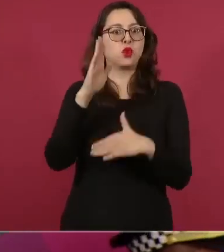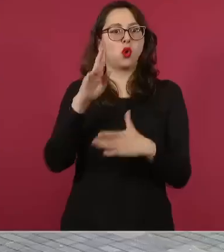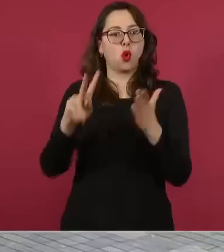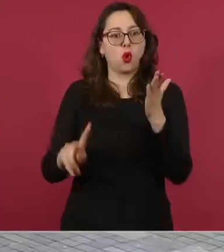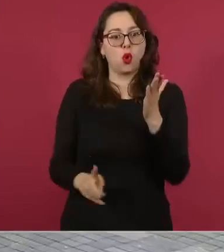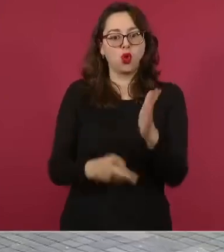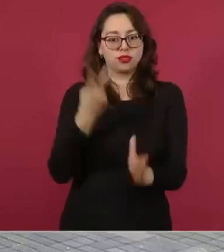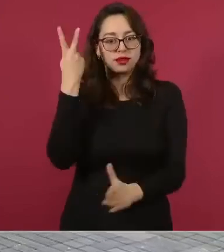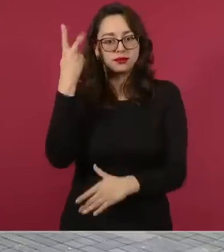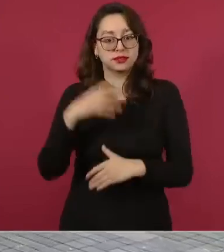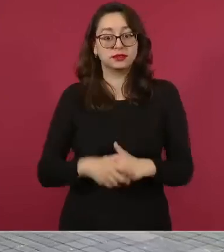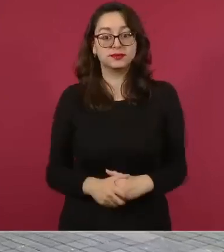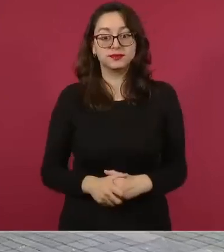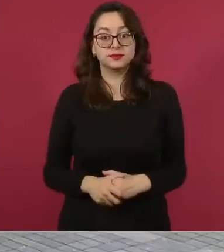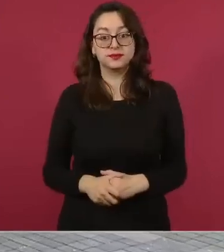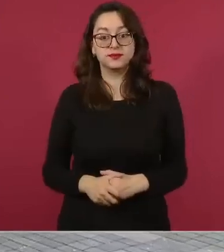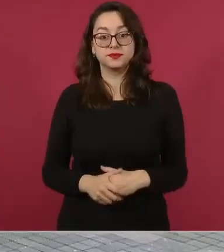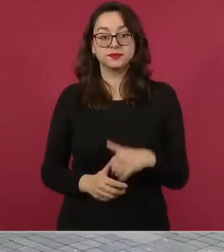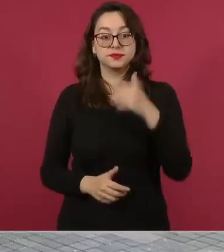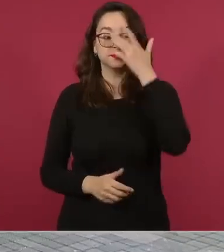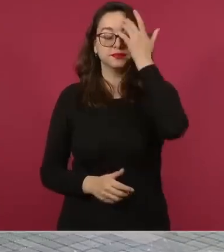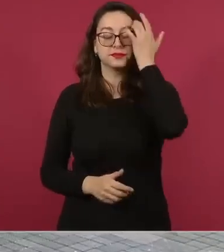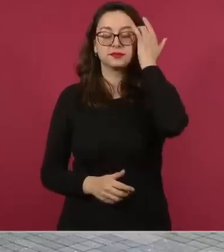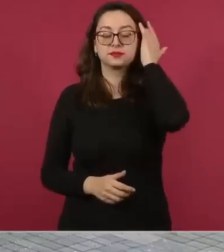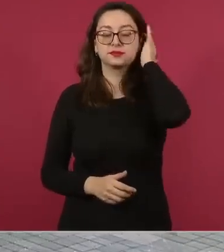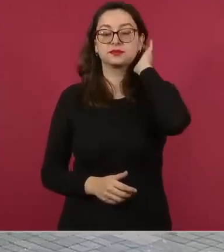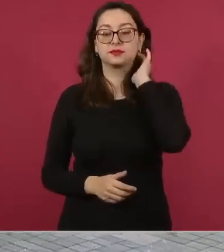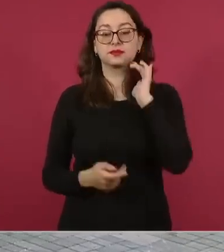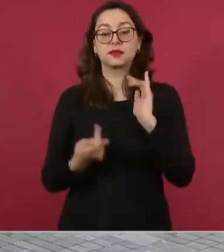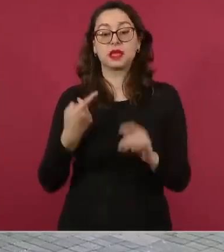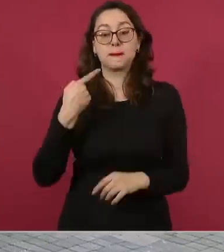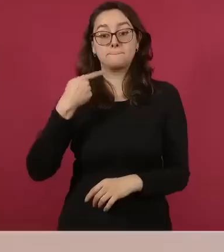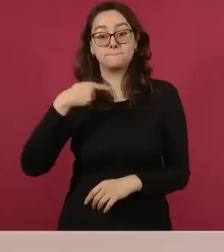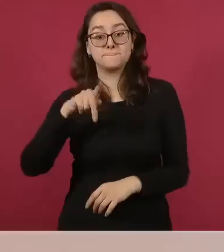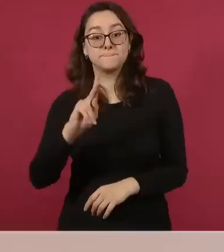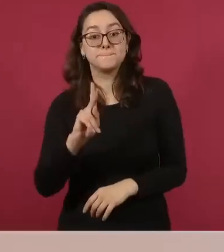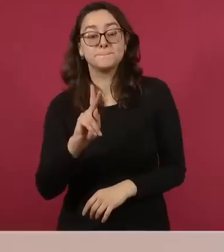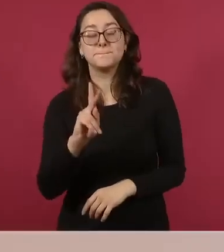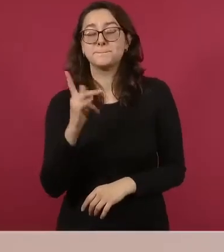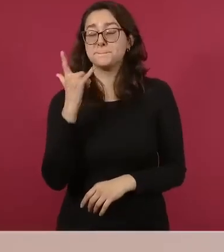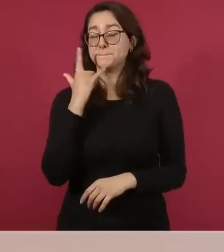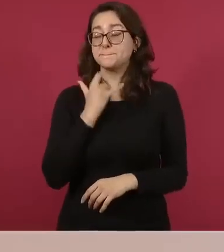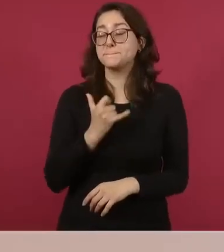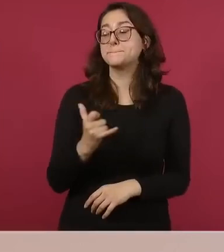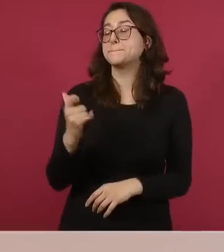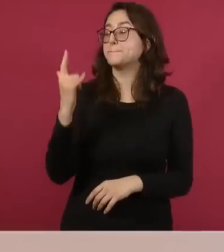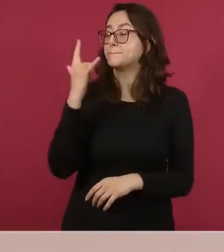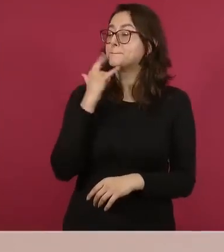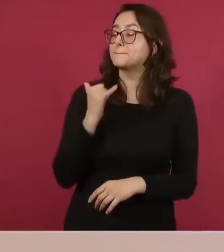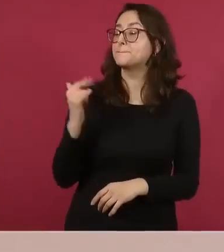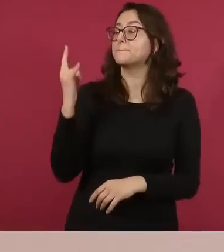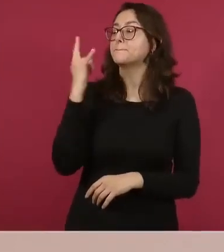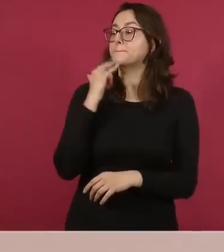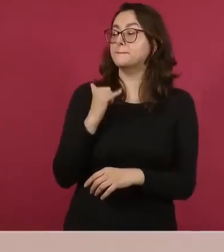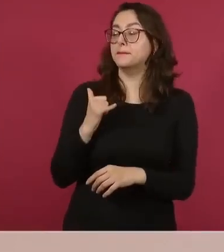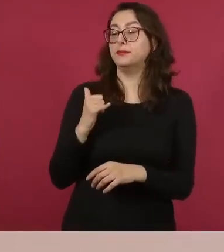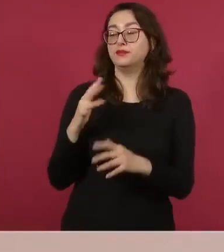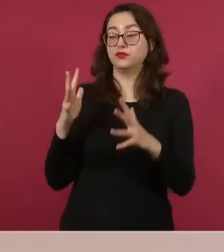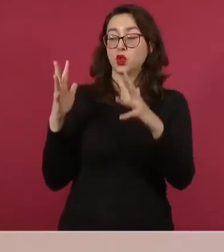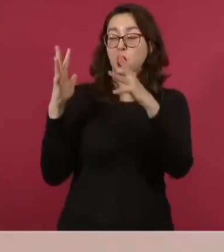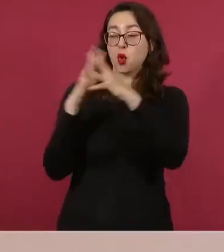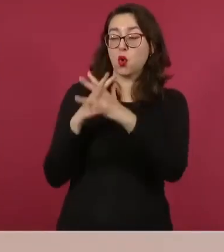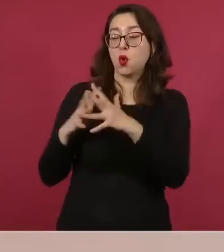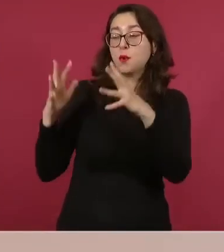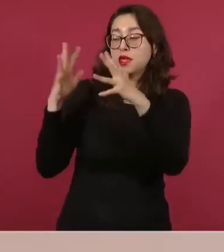Sin embargo, el arduo trabajo para desmontar al viejo régimen